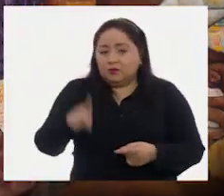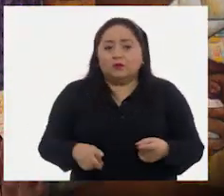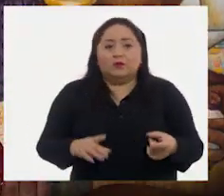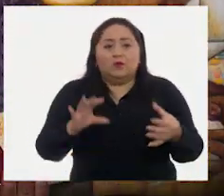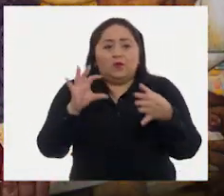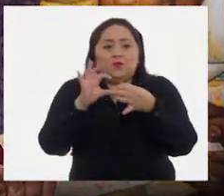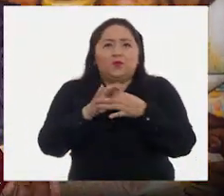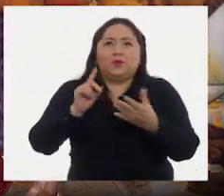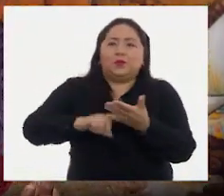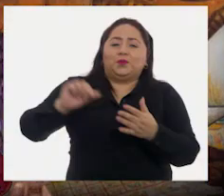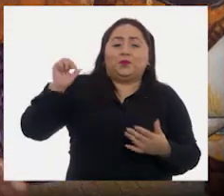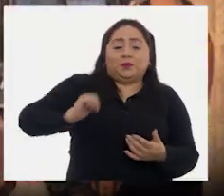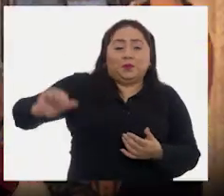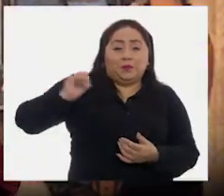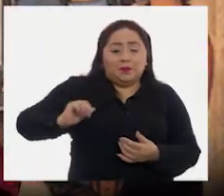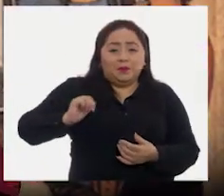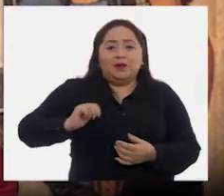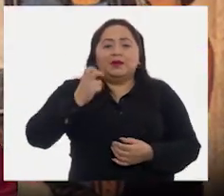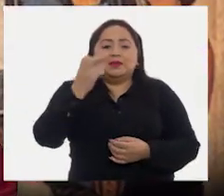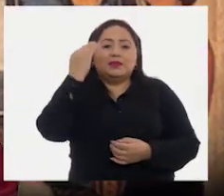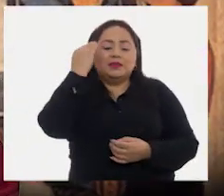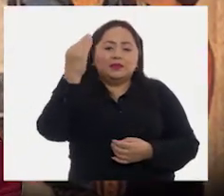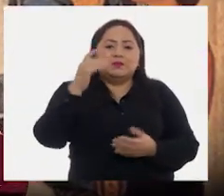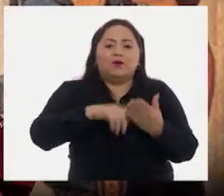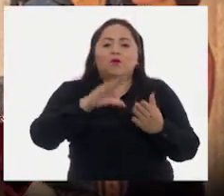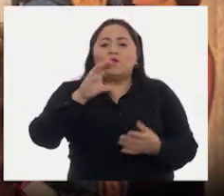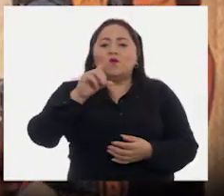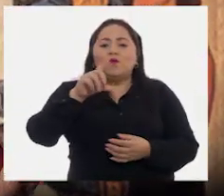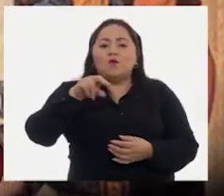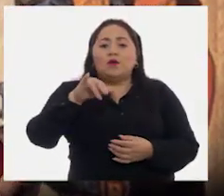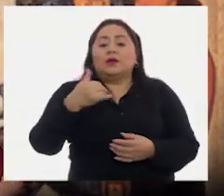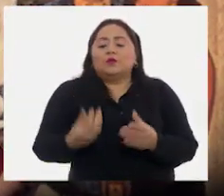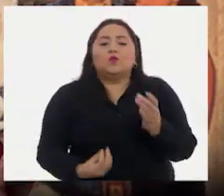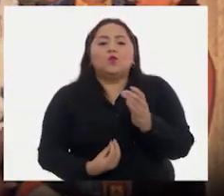uniendo nuestro pasado prehispánico, la época de la colonia y